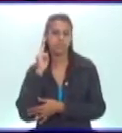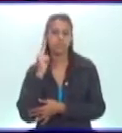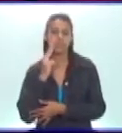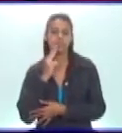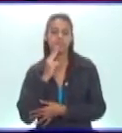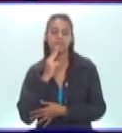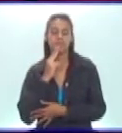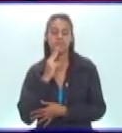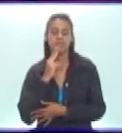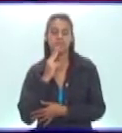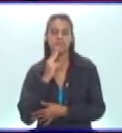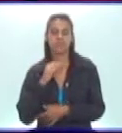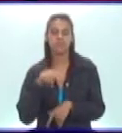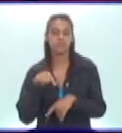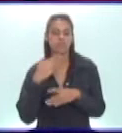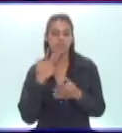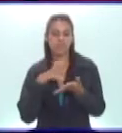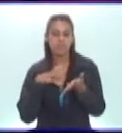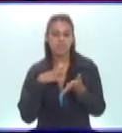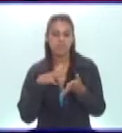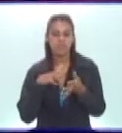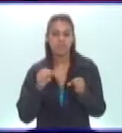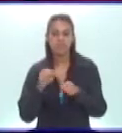esta situación de aislamiento social.